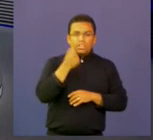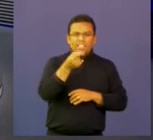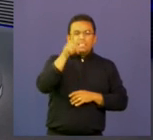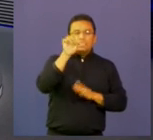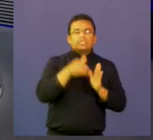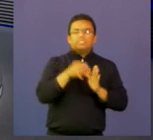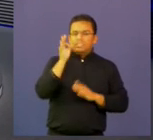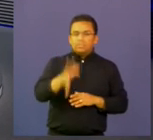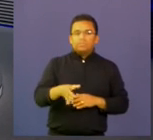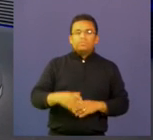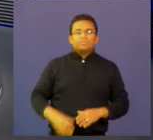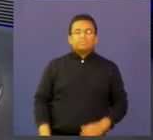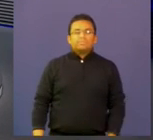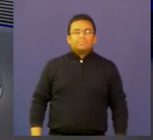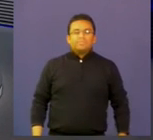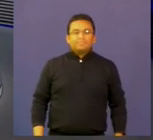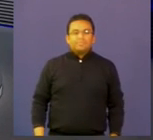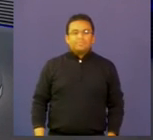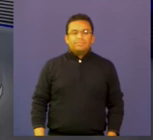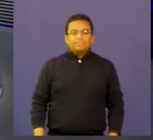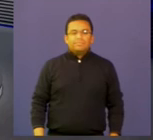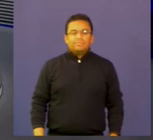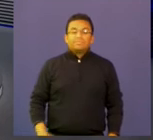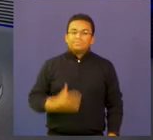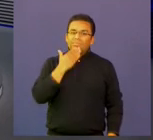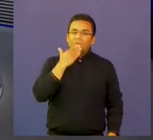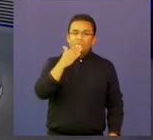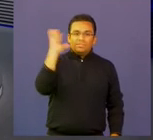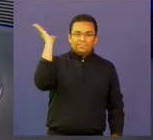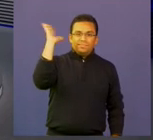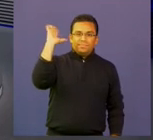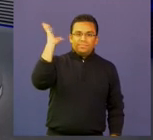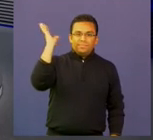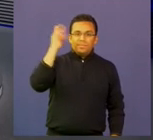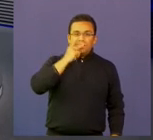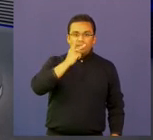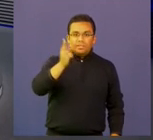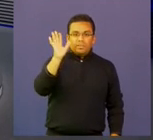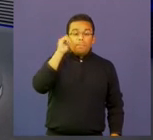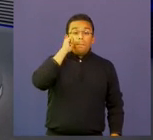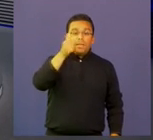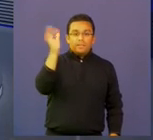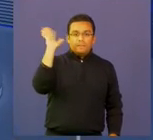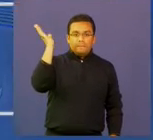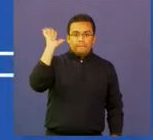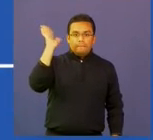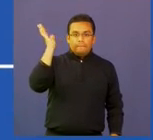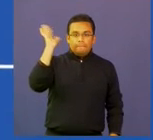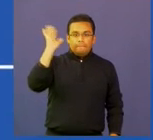estadio, vice. Bueno, muy bien. Bueno, muchas gracias, hasta luego. Nos vemos pronto, nos vemos mañana.